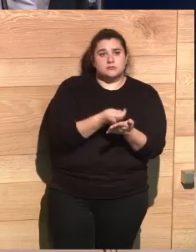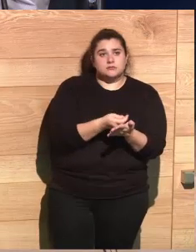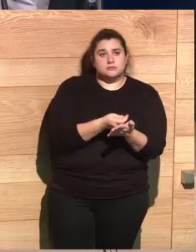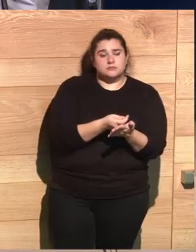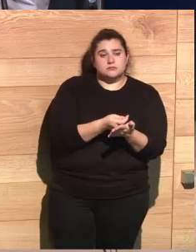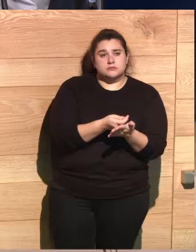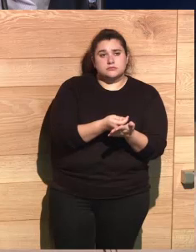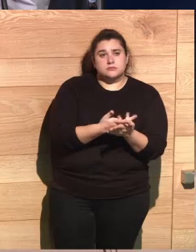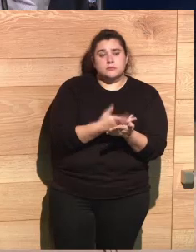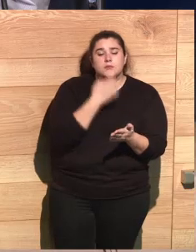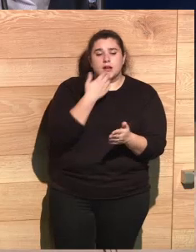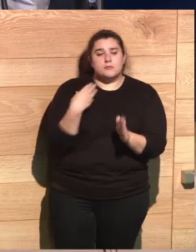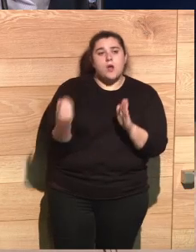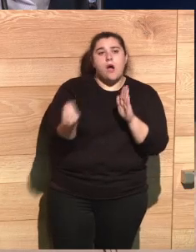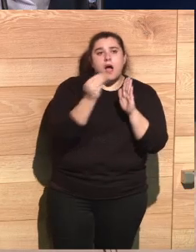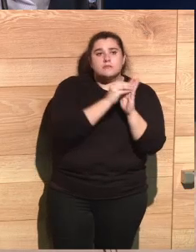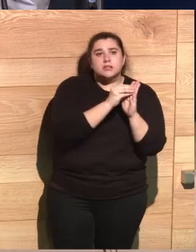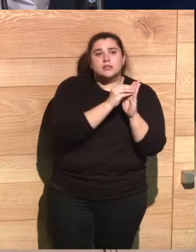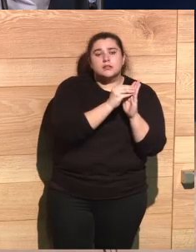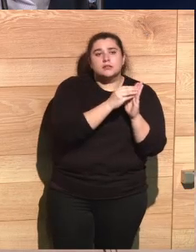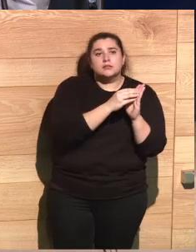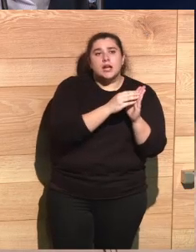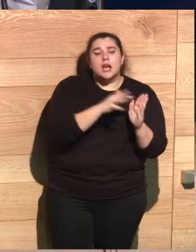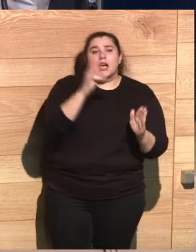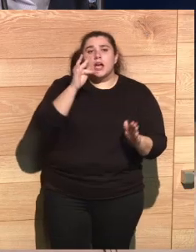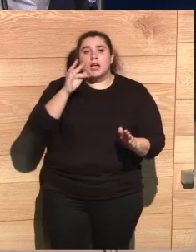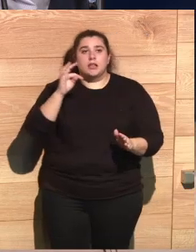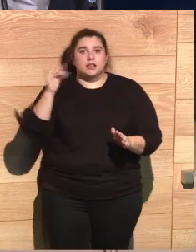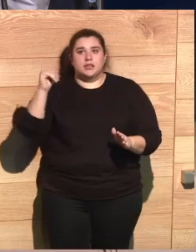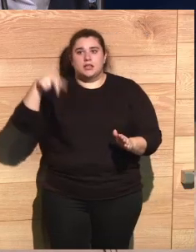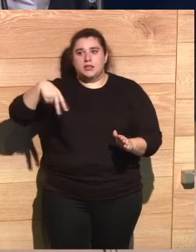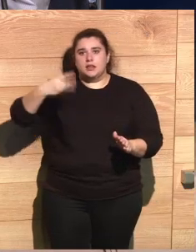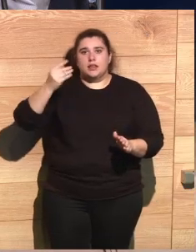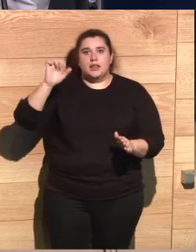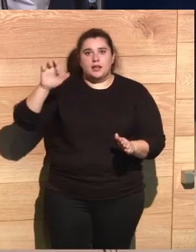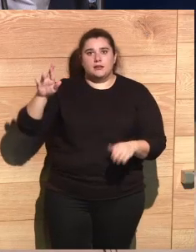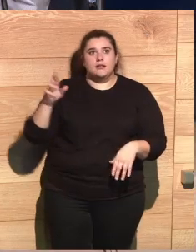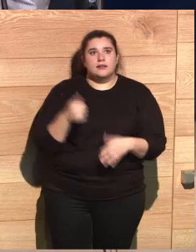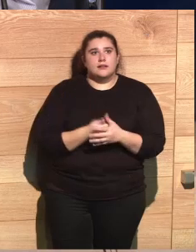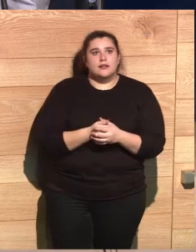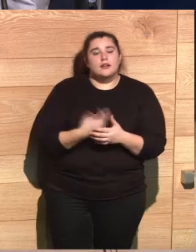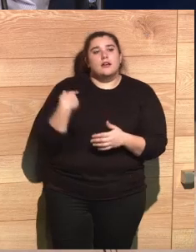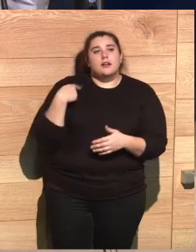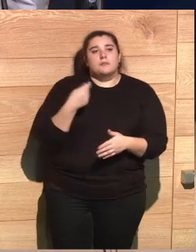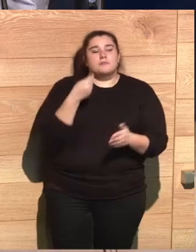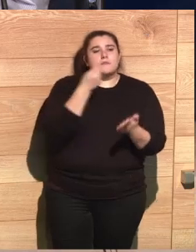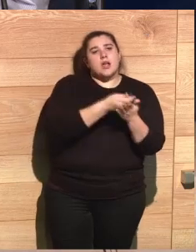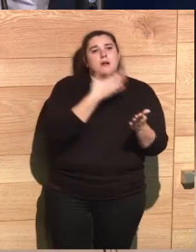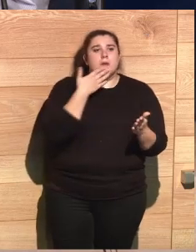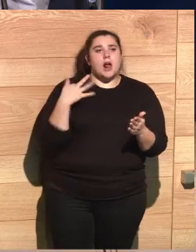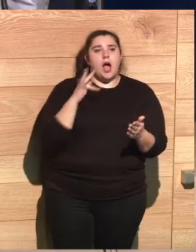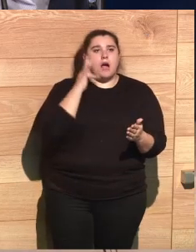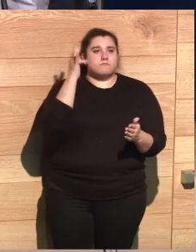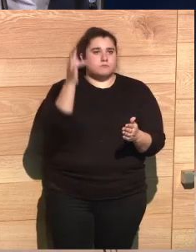en aplicaciones, como por ejemplo antes hablábamos de Tinder. Tú en Tinder puedes pagar para tener un plus.